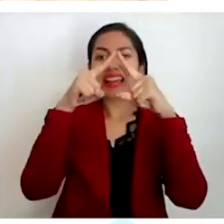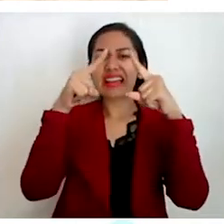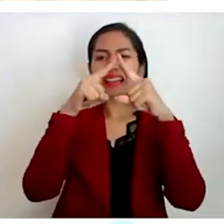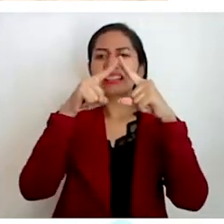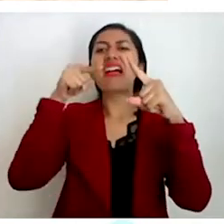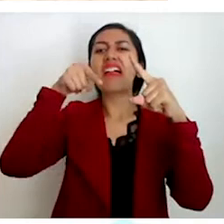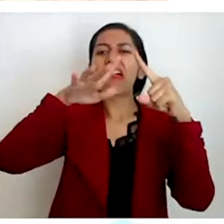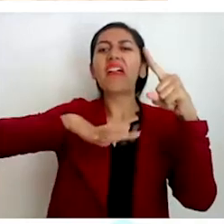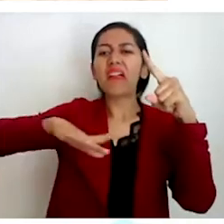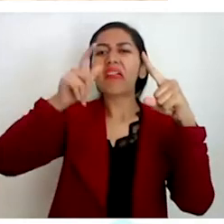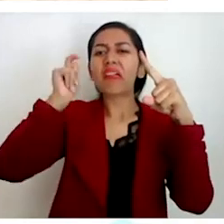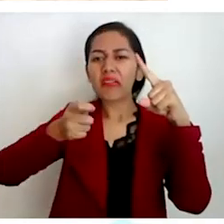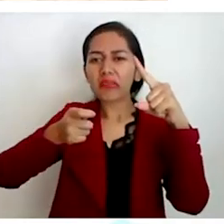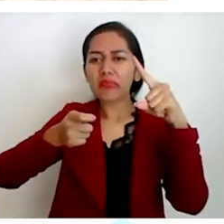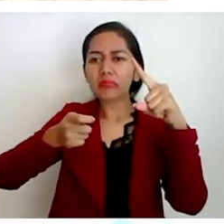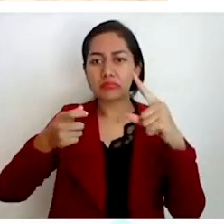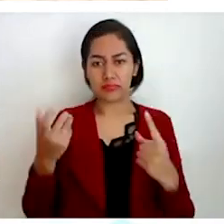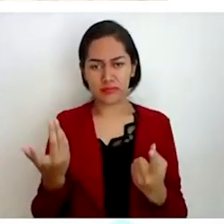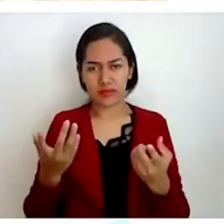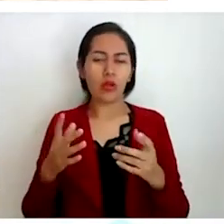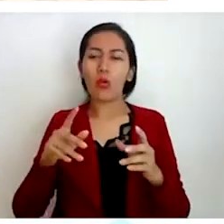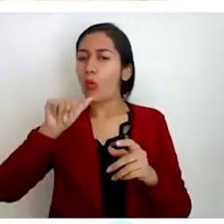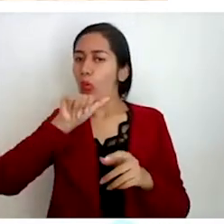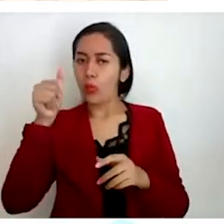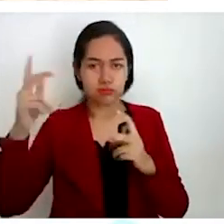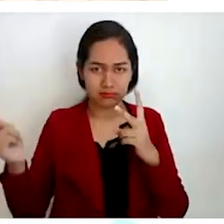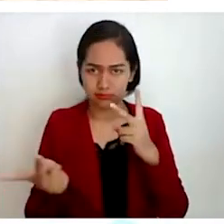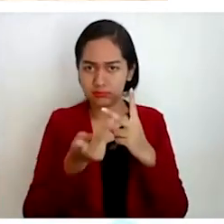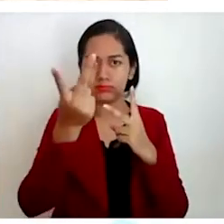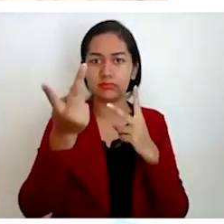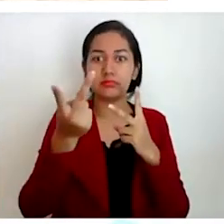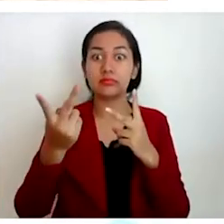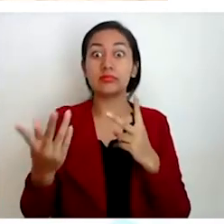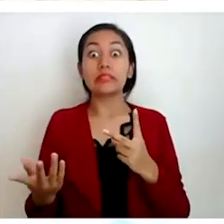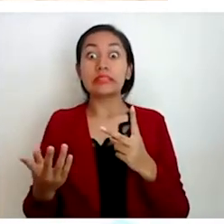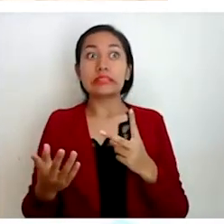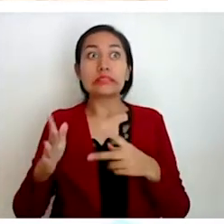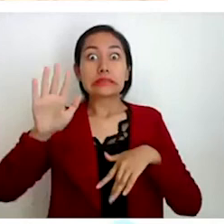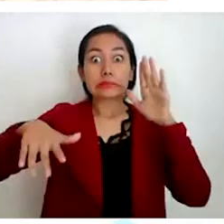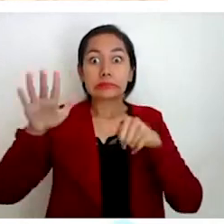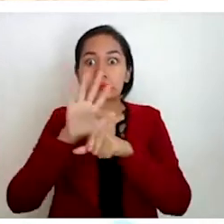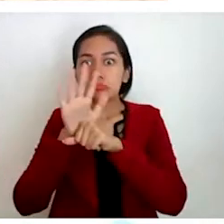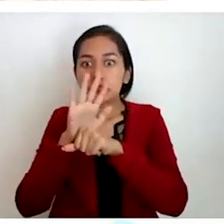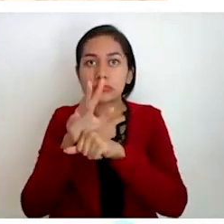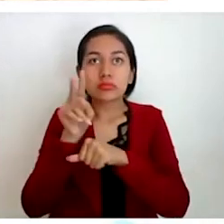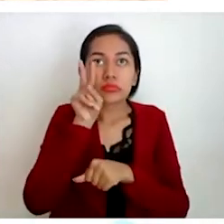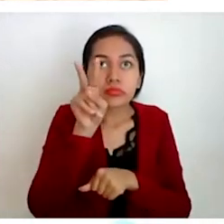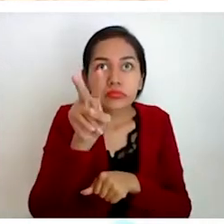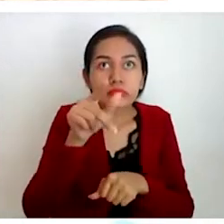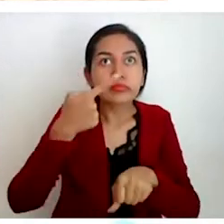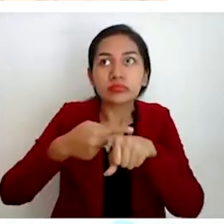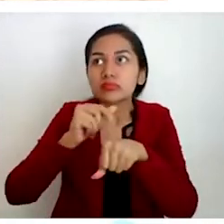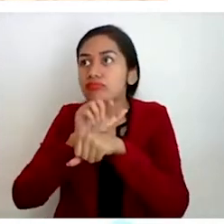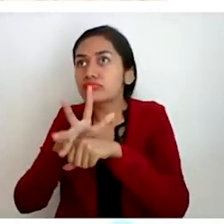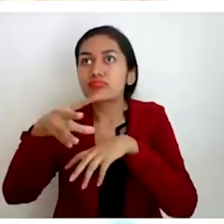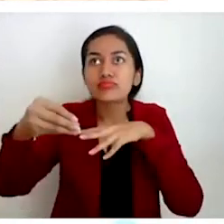público, ¿cómo equilibrar esa influencia sin perder la libertad de expresión en nosotros?